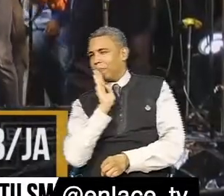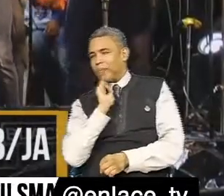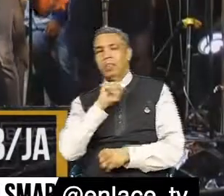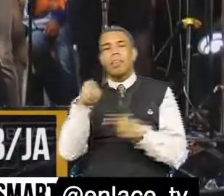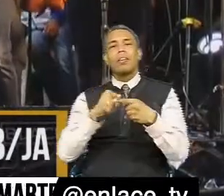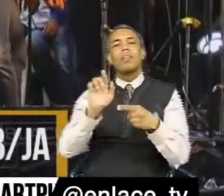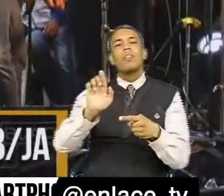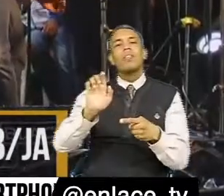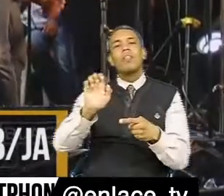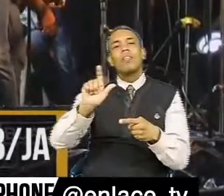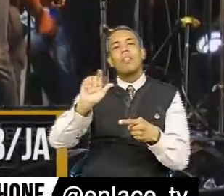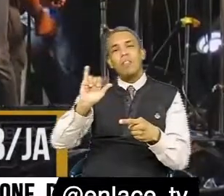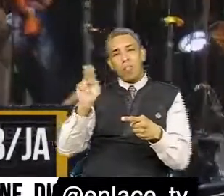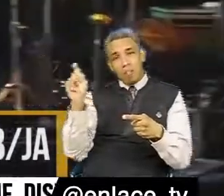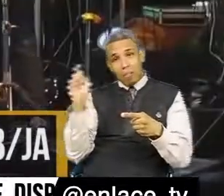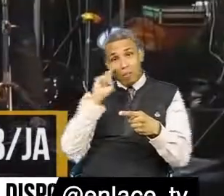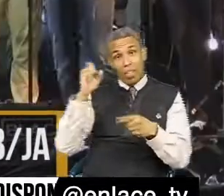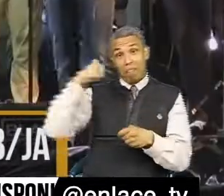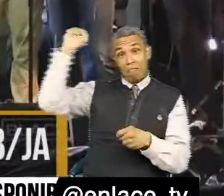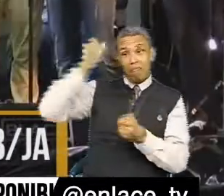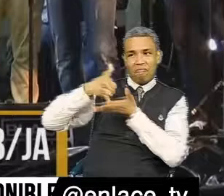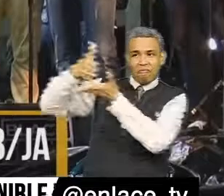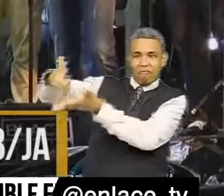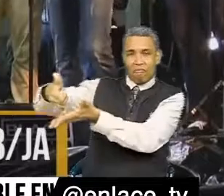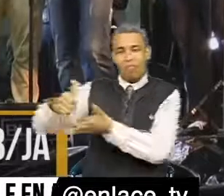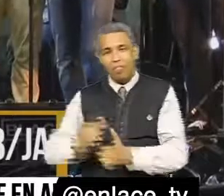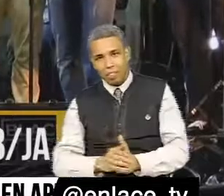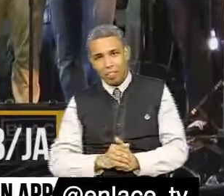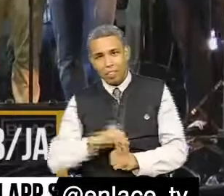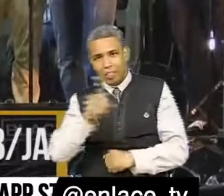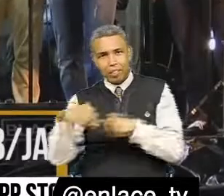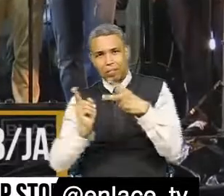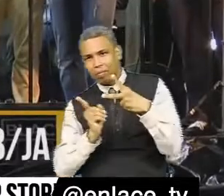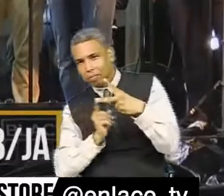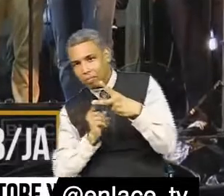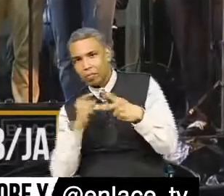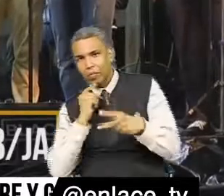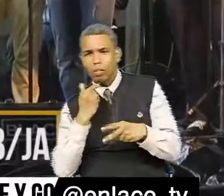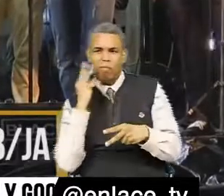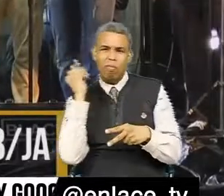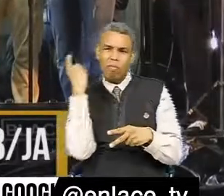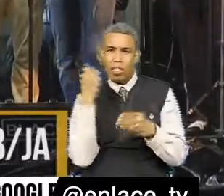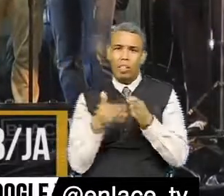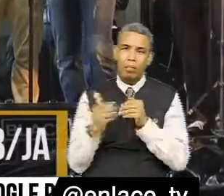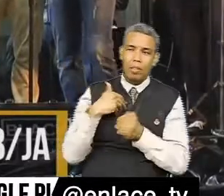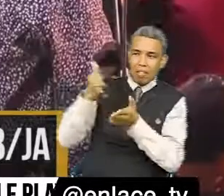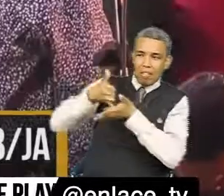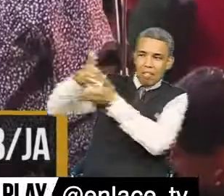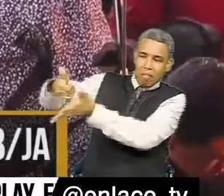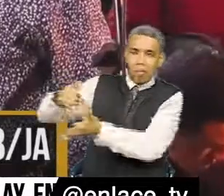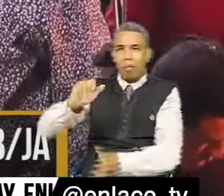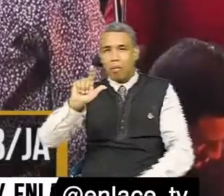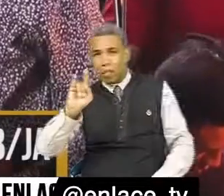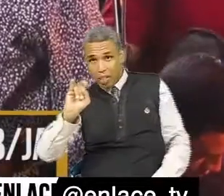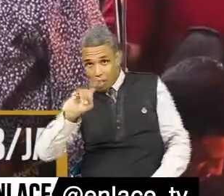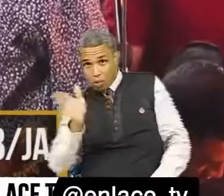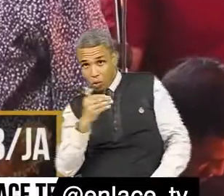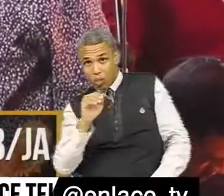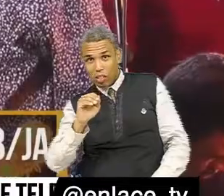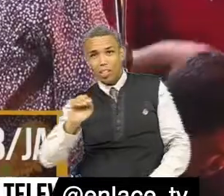se quedó con el trofeo del gallo de oro por su parte en la categoría aficionado el título fue para el vallenato luis suárez y el barranqueño